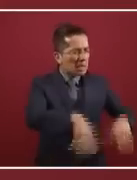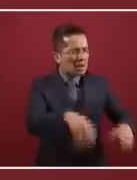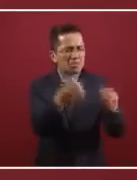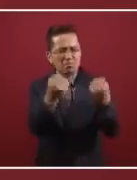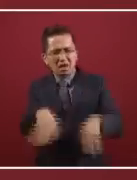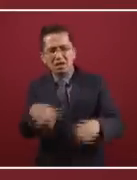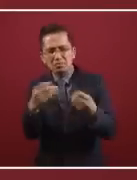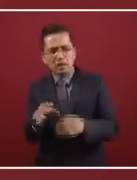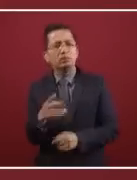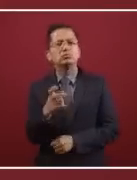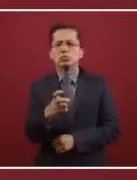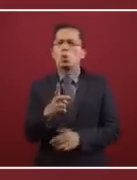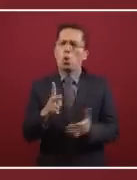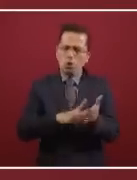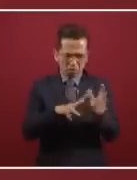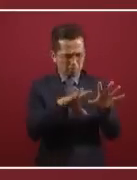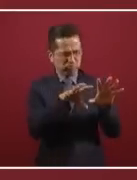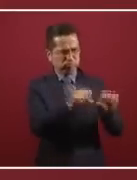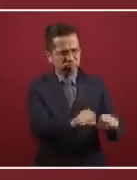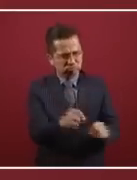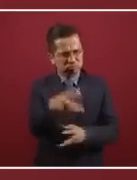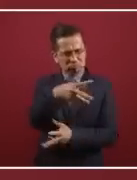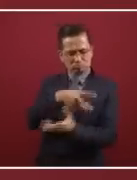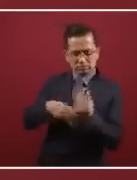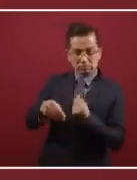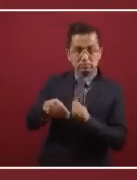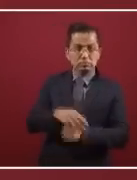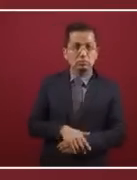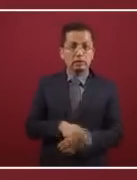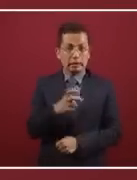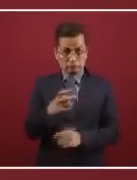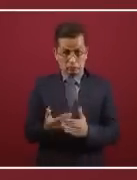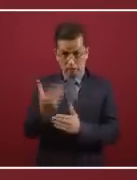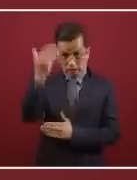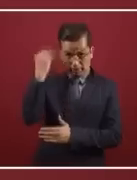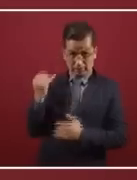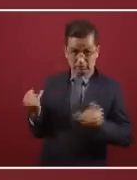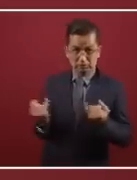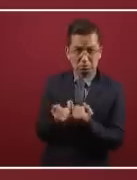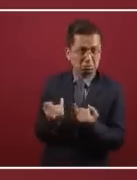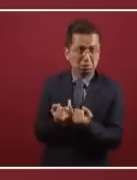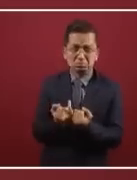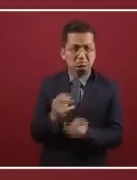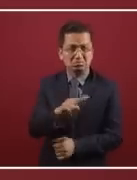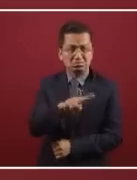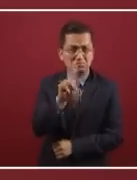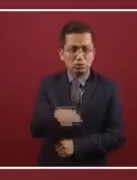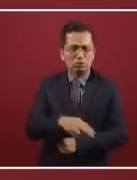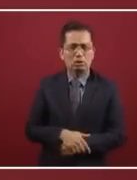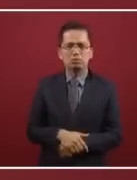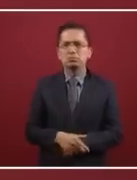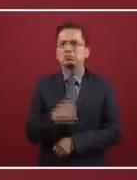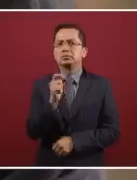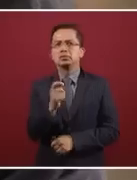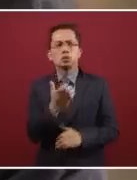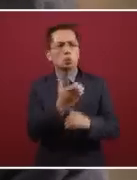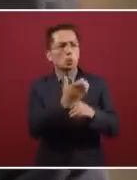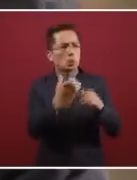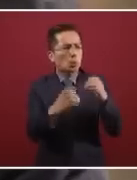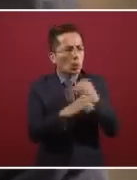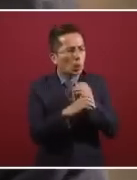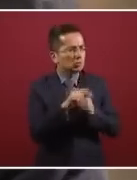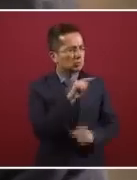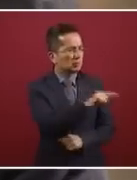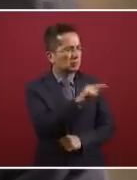no se había hecho nunca. Es devolvernos todos los bienes, el patrimonio y el orgullo de